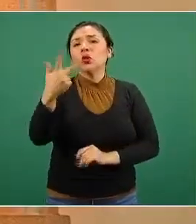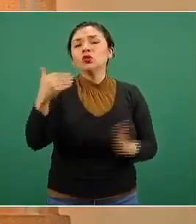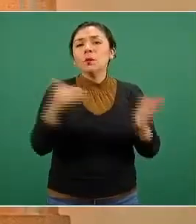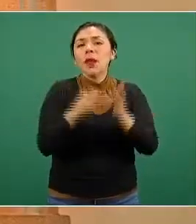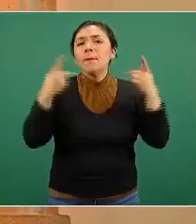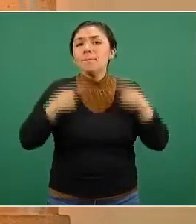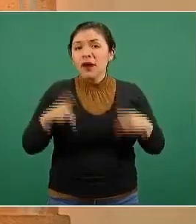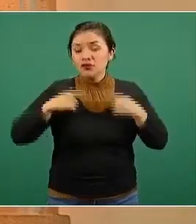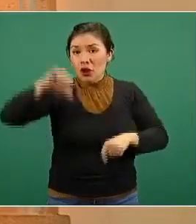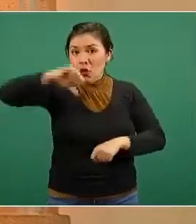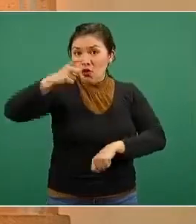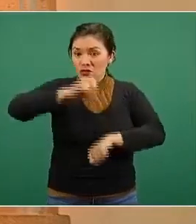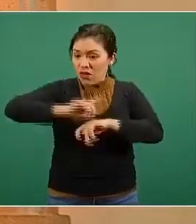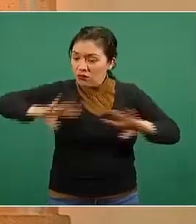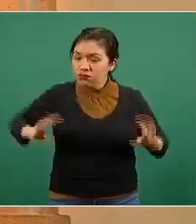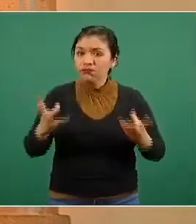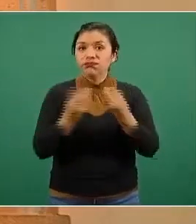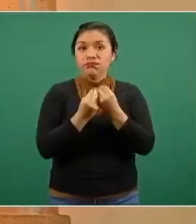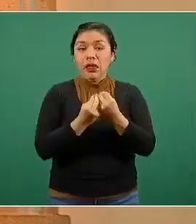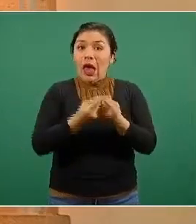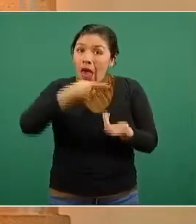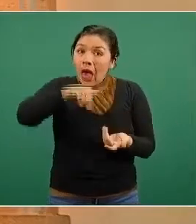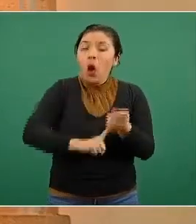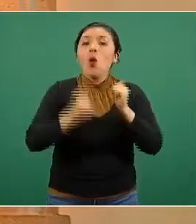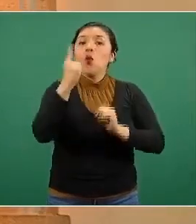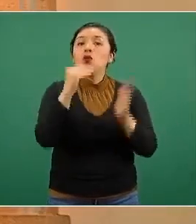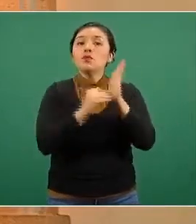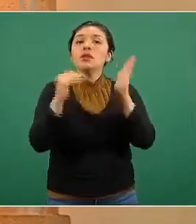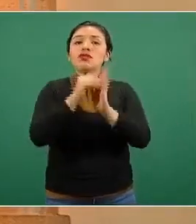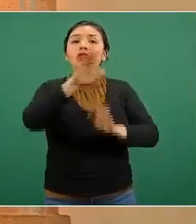3.868.000 ya para el día de hoy, de las cuales